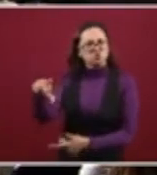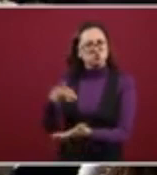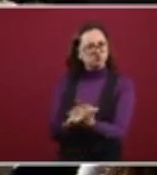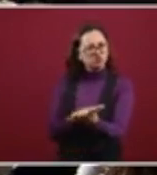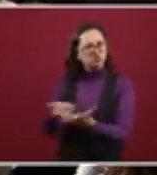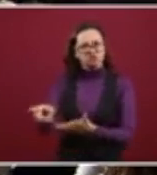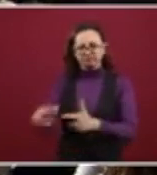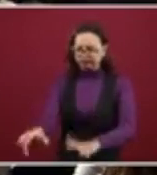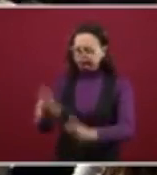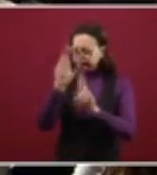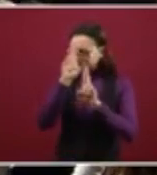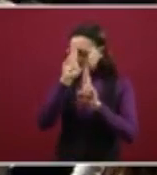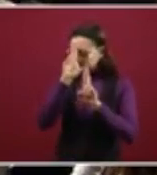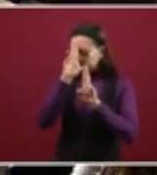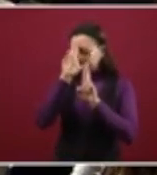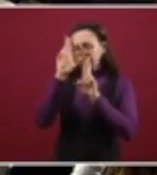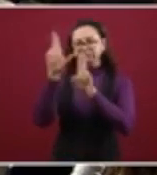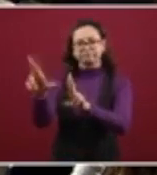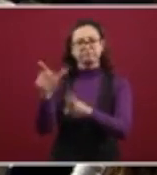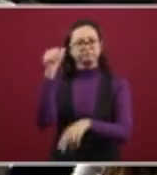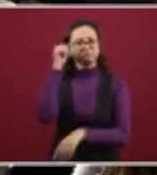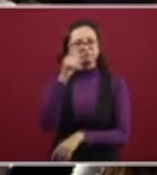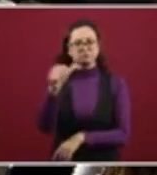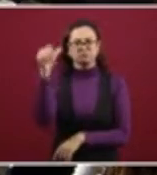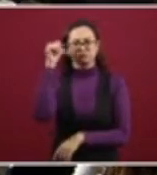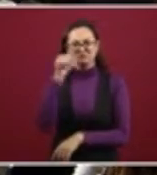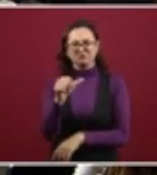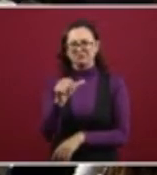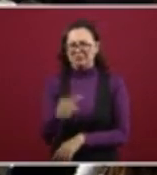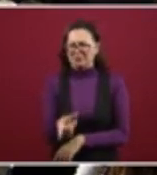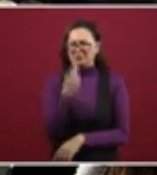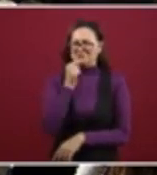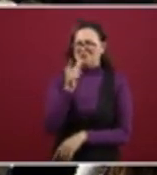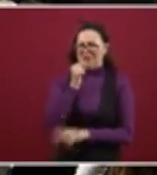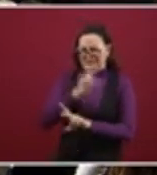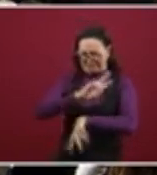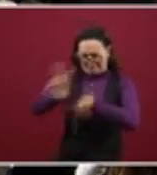y no se va a reprimir